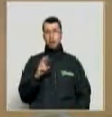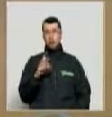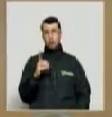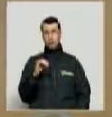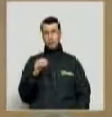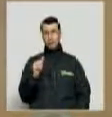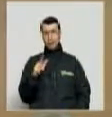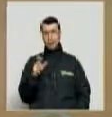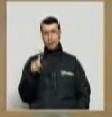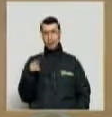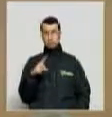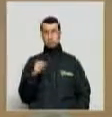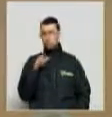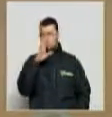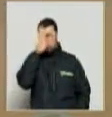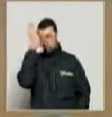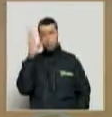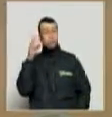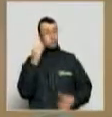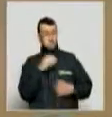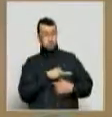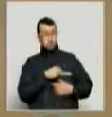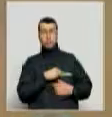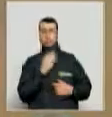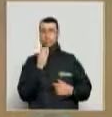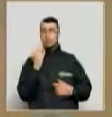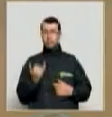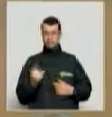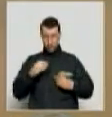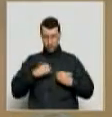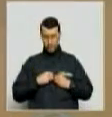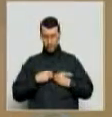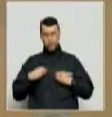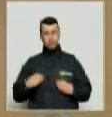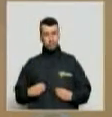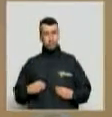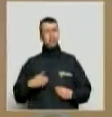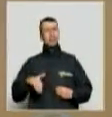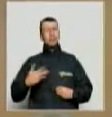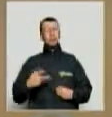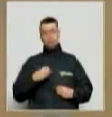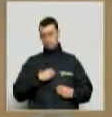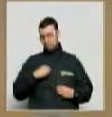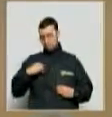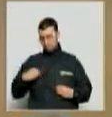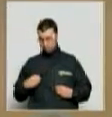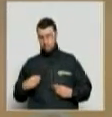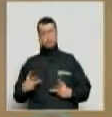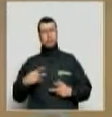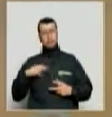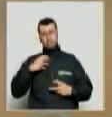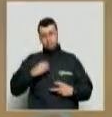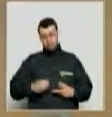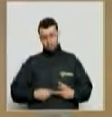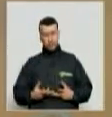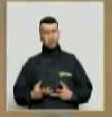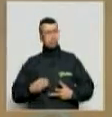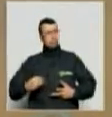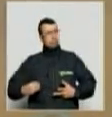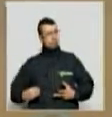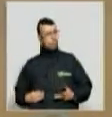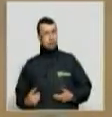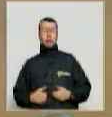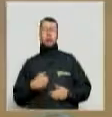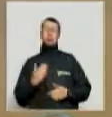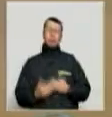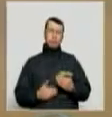colocar generalmente se coloca en el cuarto espacio intercostal derecho a la primera, después en el cuarto espacio intercostal izquierdo a la segunda, y las